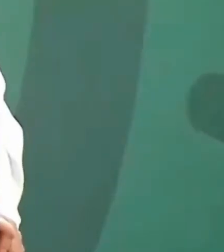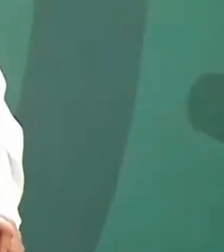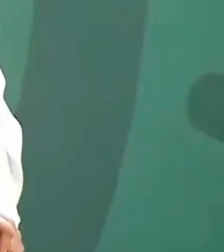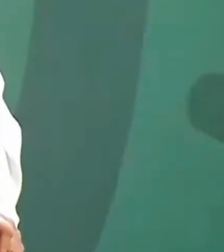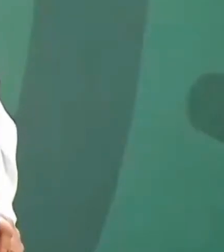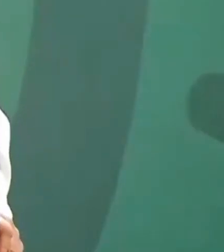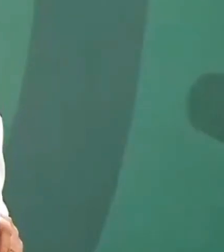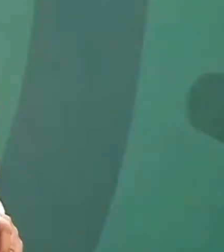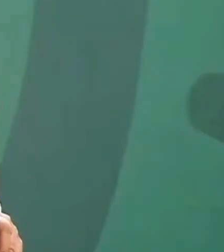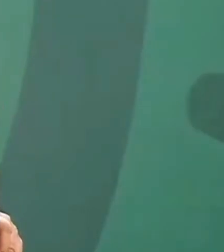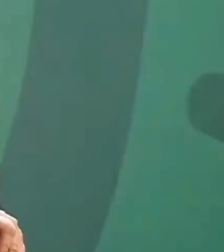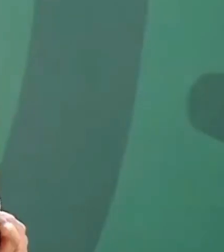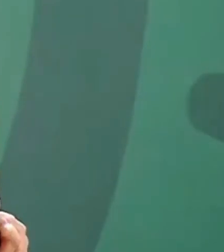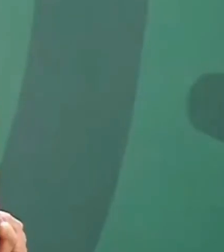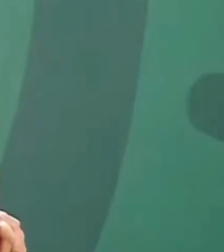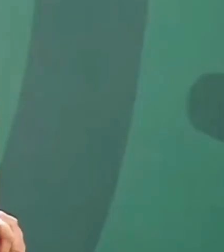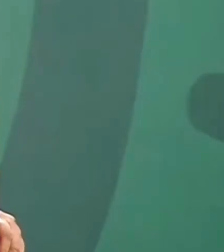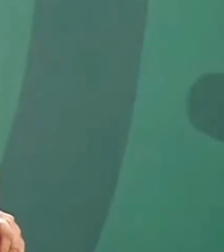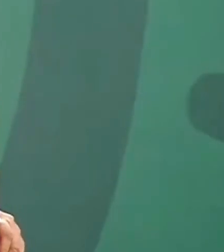ejercerlos.